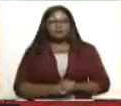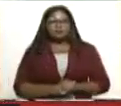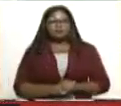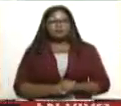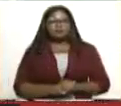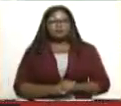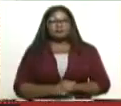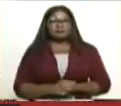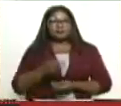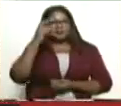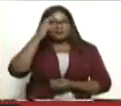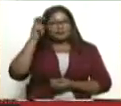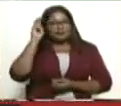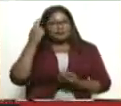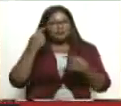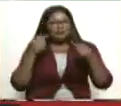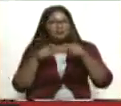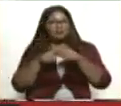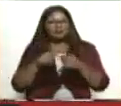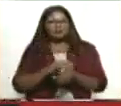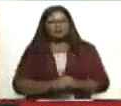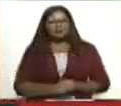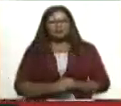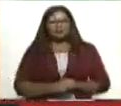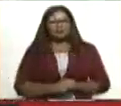¿no? Bueno.